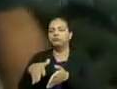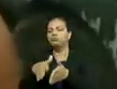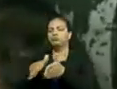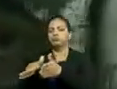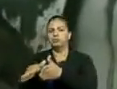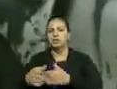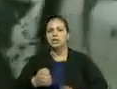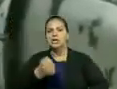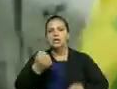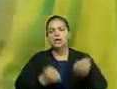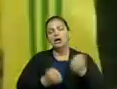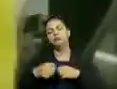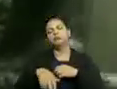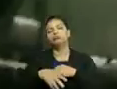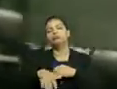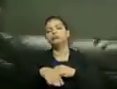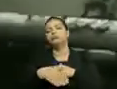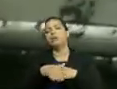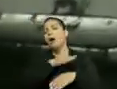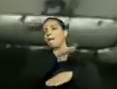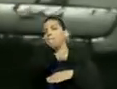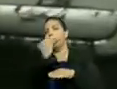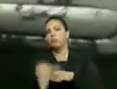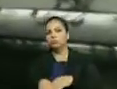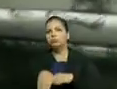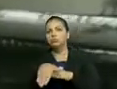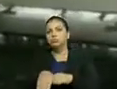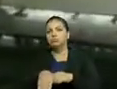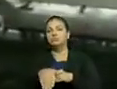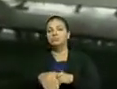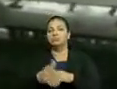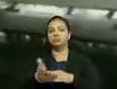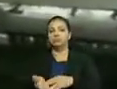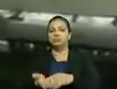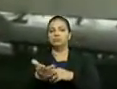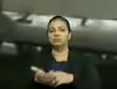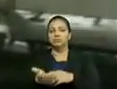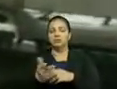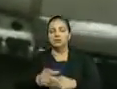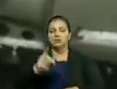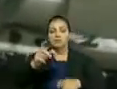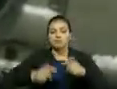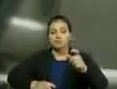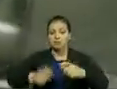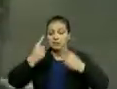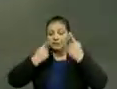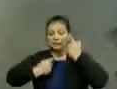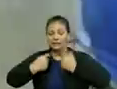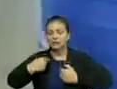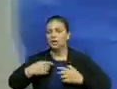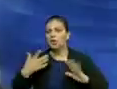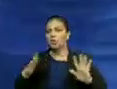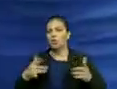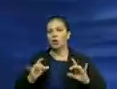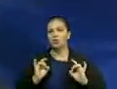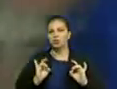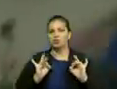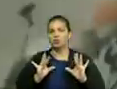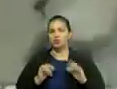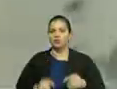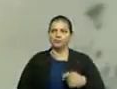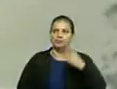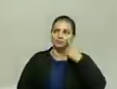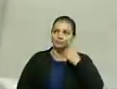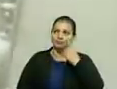un milagro, como lo denominan las personas que iban dentro, no resultaron heridas. Estamos viendo en este momento el vehículo tal como